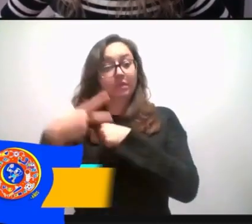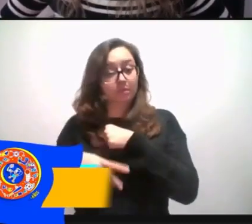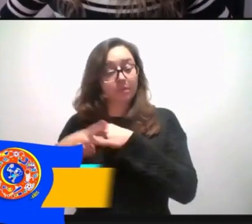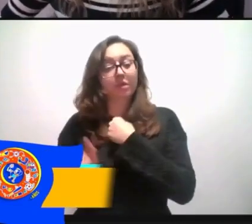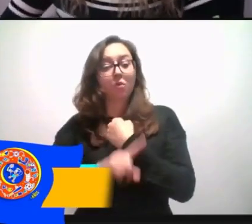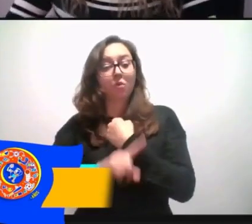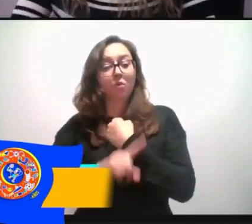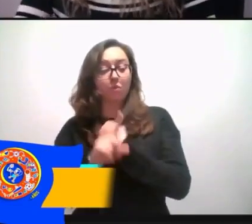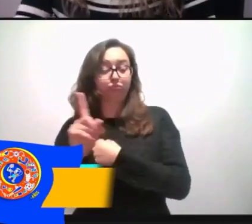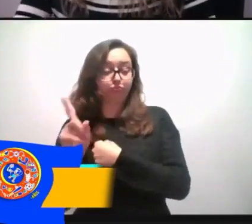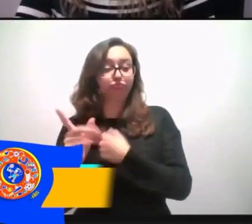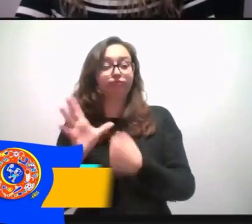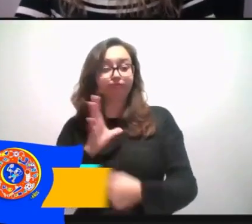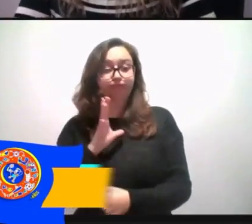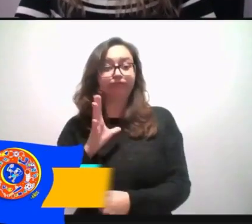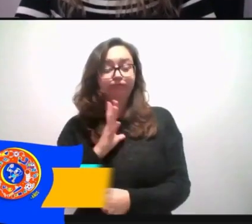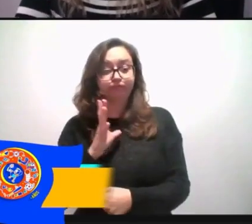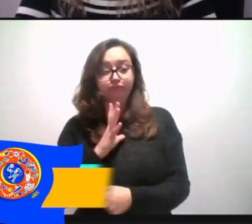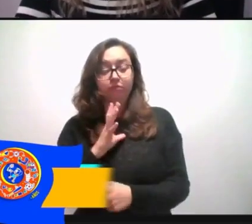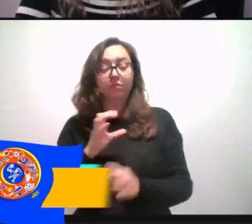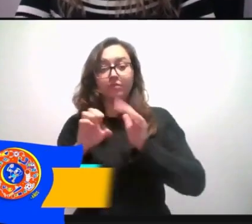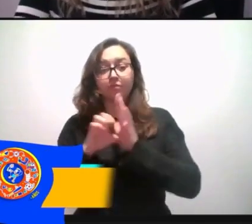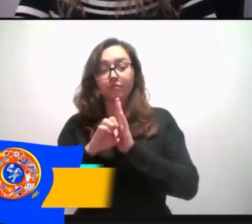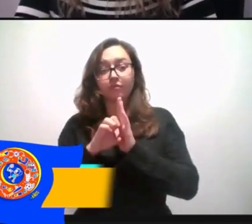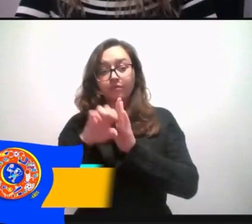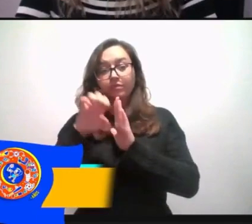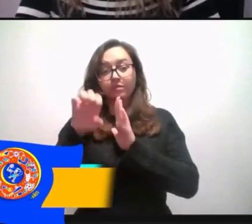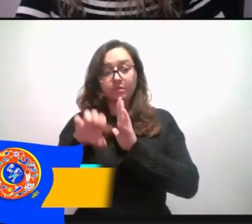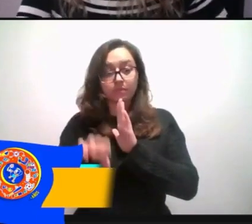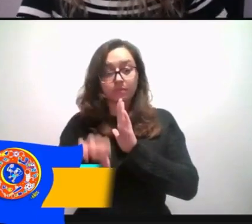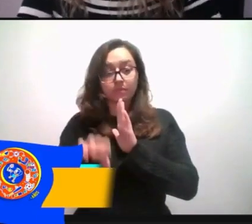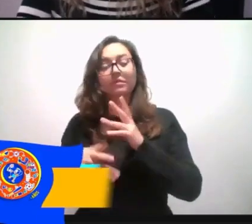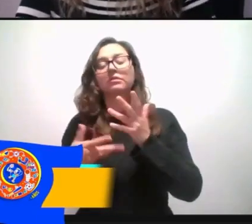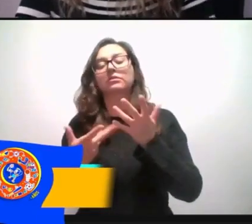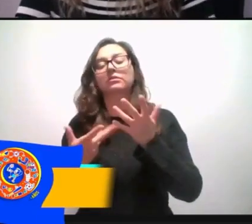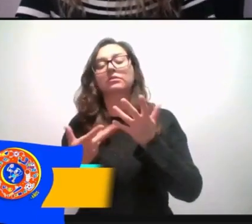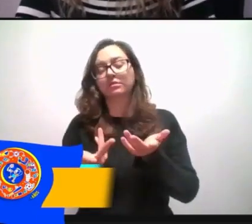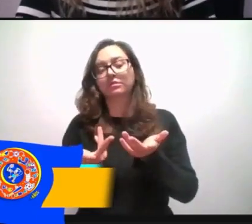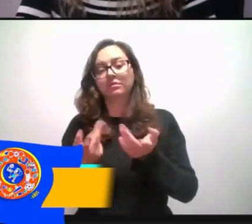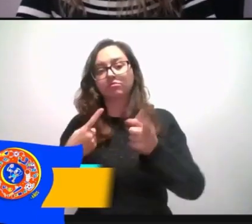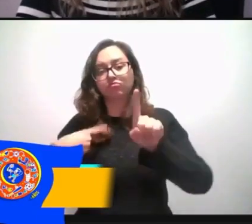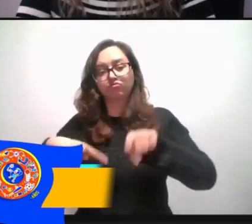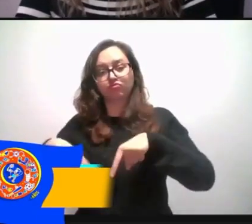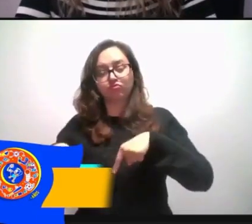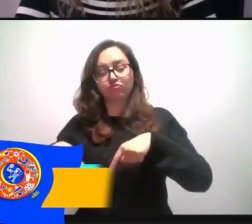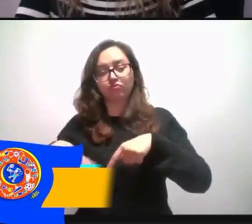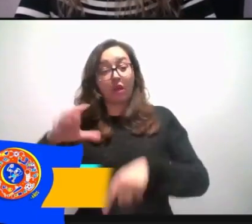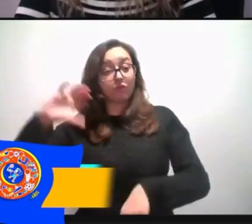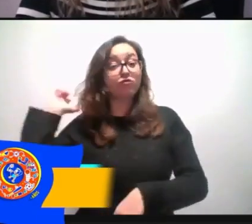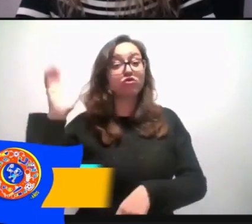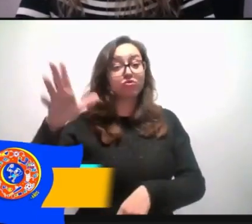ejemplo, sabemos mucho de lo que se habla de los practicantes de fútbol americano, todos estos deportes de contacto, que